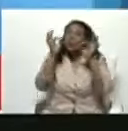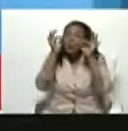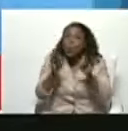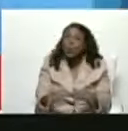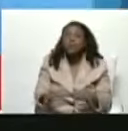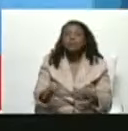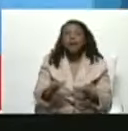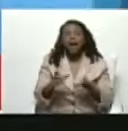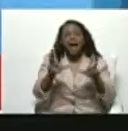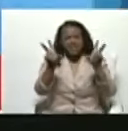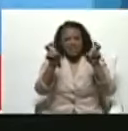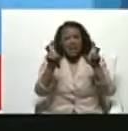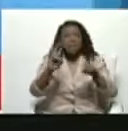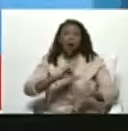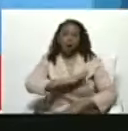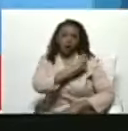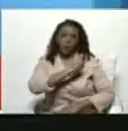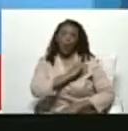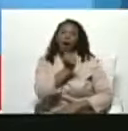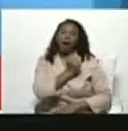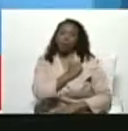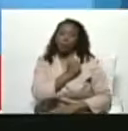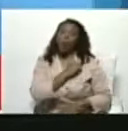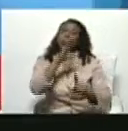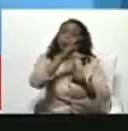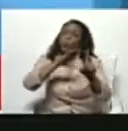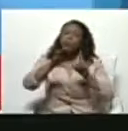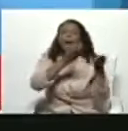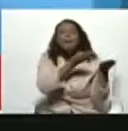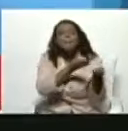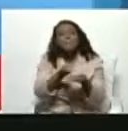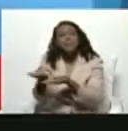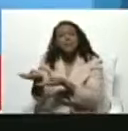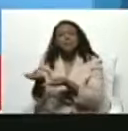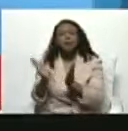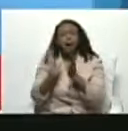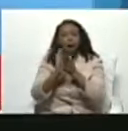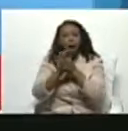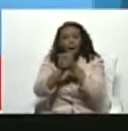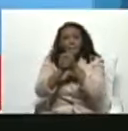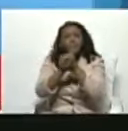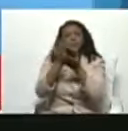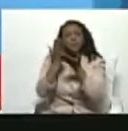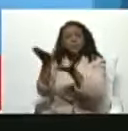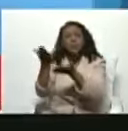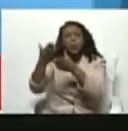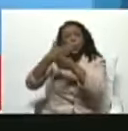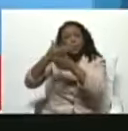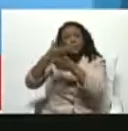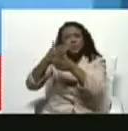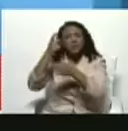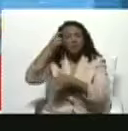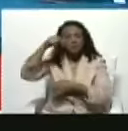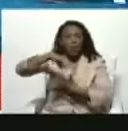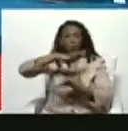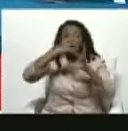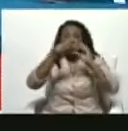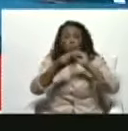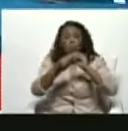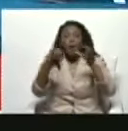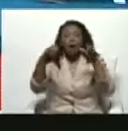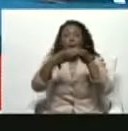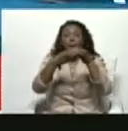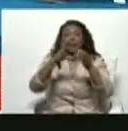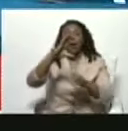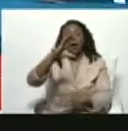En este ámbito religioso y también cultural, quiero invitar a nuestros compañeros que están el día de hoy compartiendo con nosotros, que son miembros de